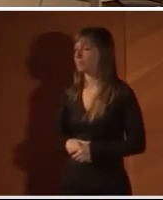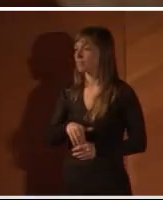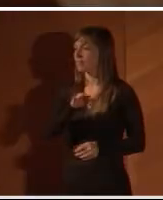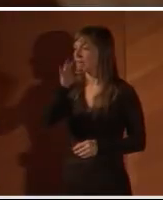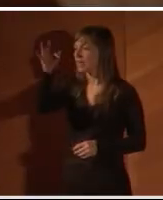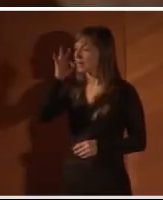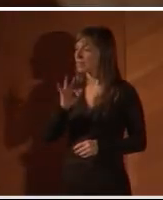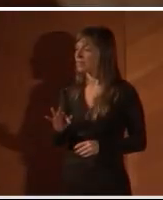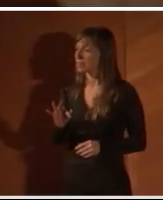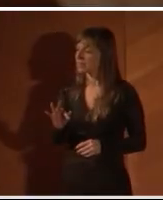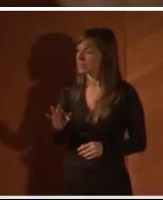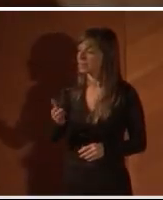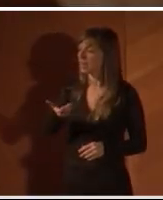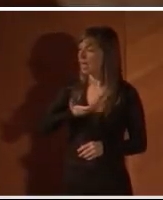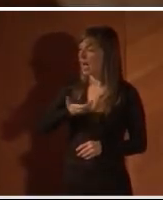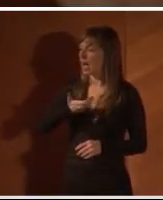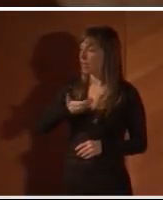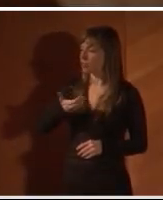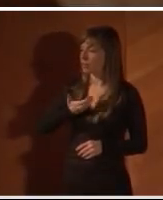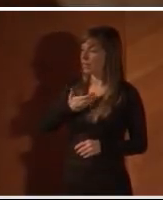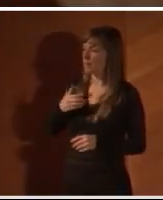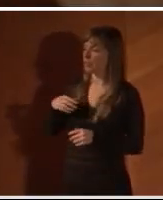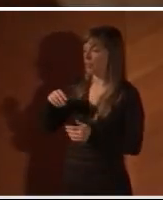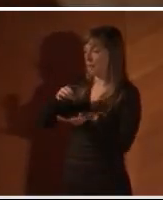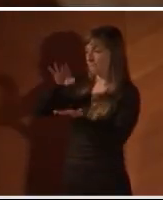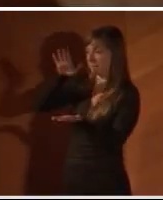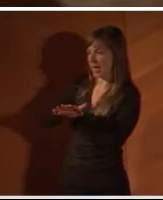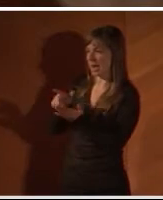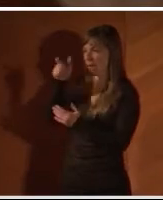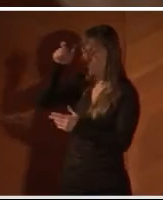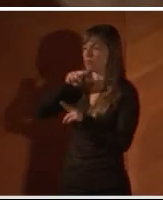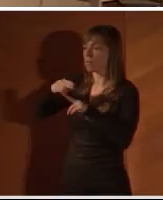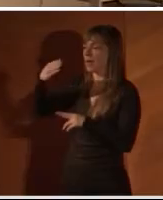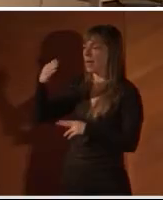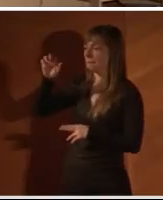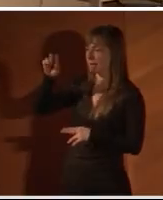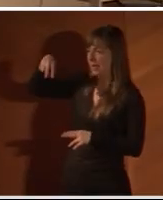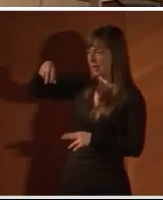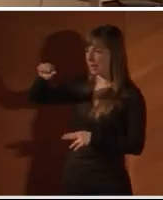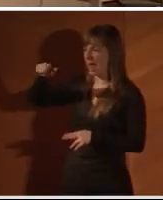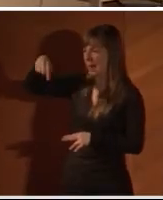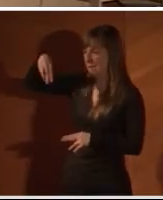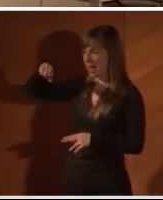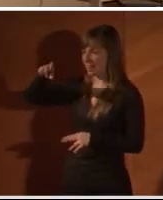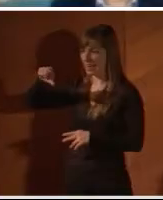con Benalmádena, del Ayuntamiento de Benalmádena en Málaga, interviene Elena Galán, concejala de